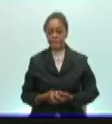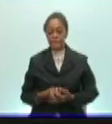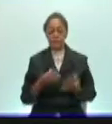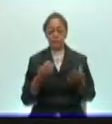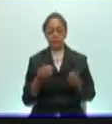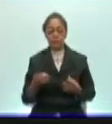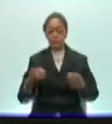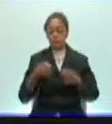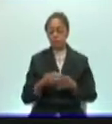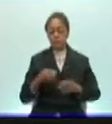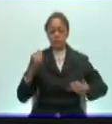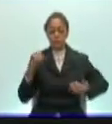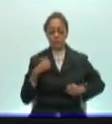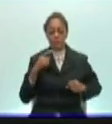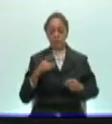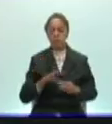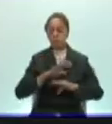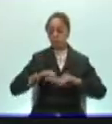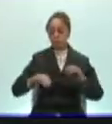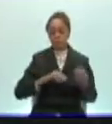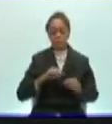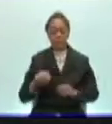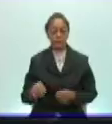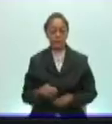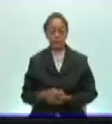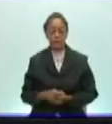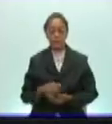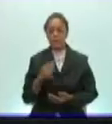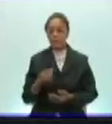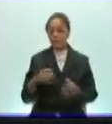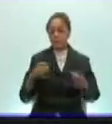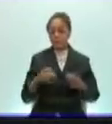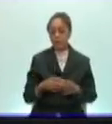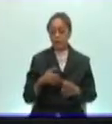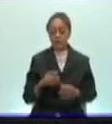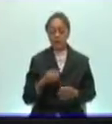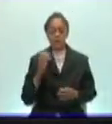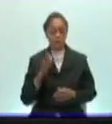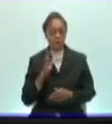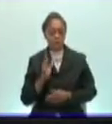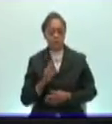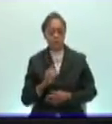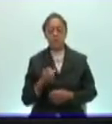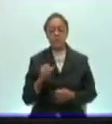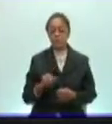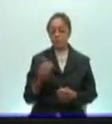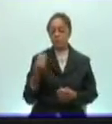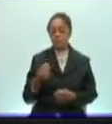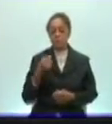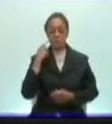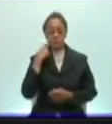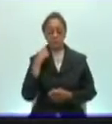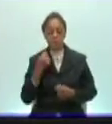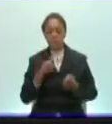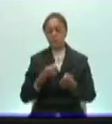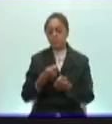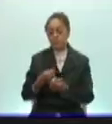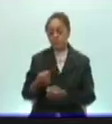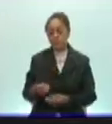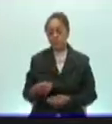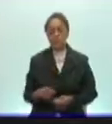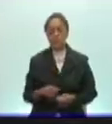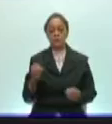Numerosos grupos armados son desmantelados, pero las bandas continúan aún varios años cometiendo asesinatos